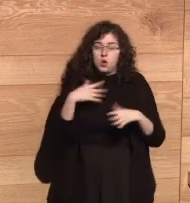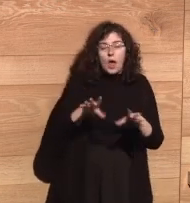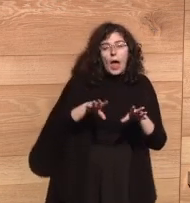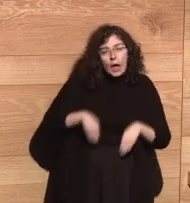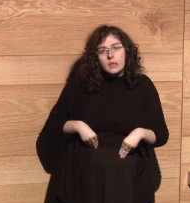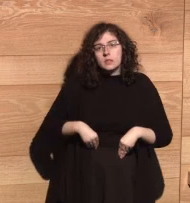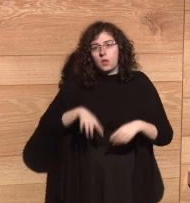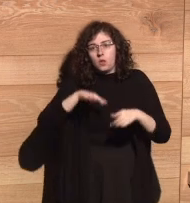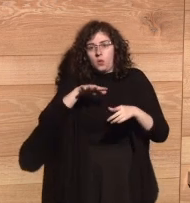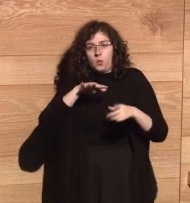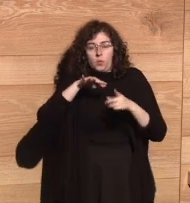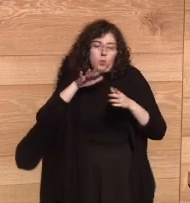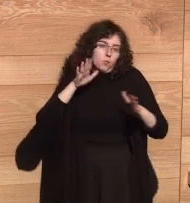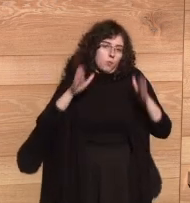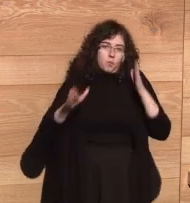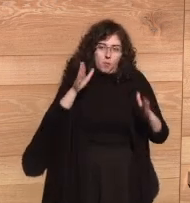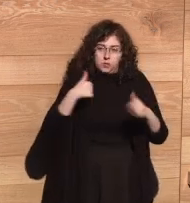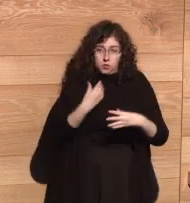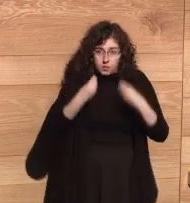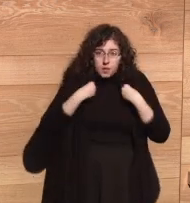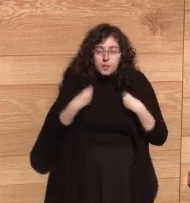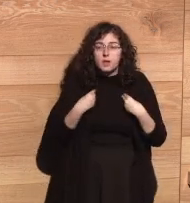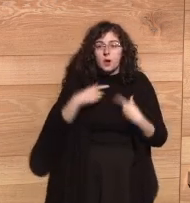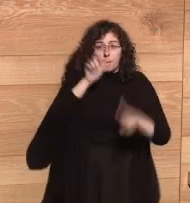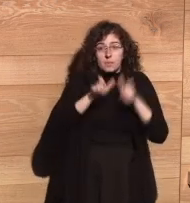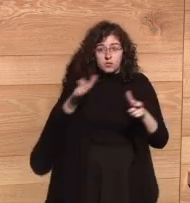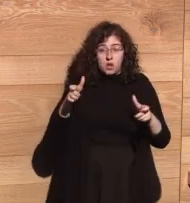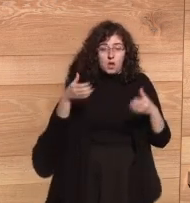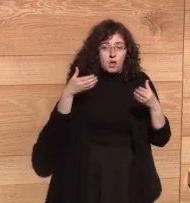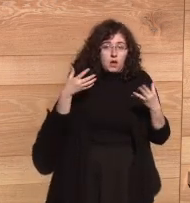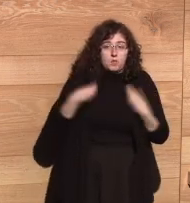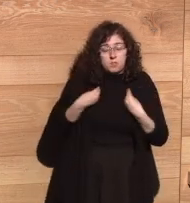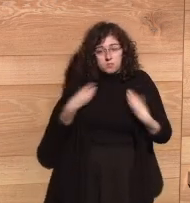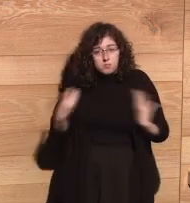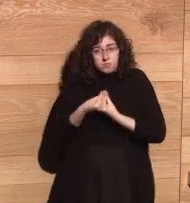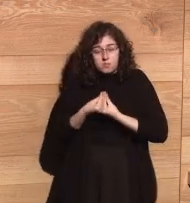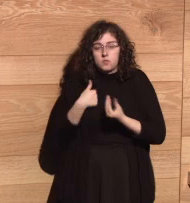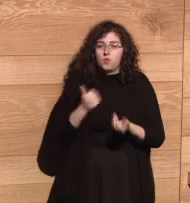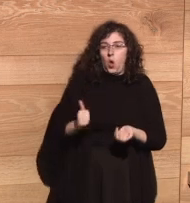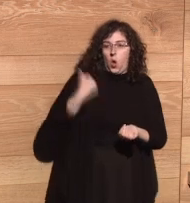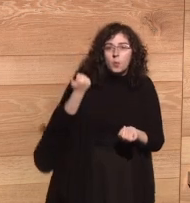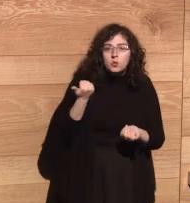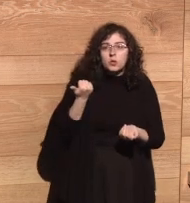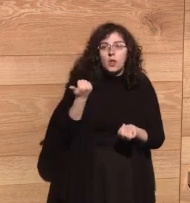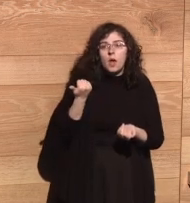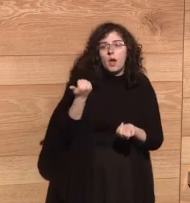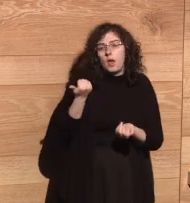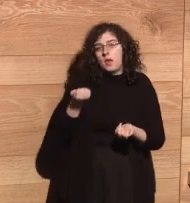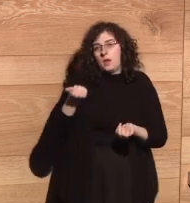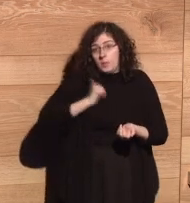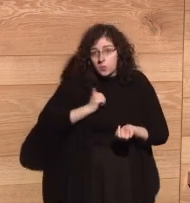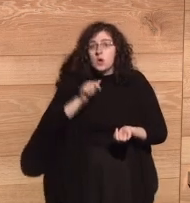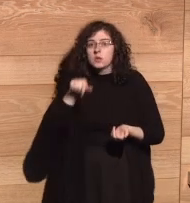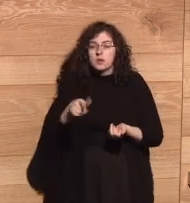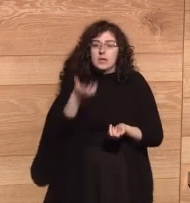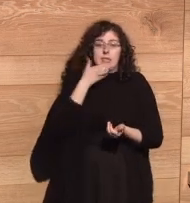el momento en el que estaba viviendo, con la gente que me estaba rodeando, y cuando he tenido la oportunidad la he sabido coger, y cuando no